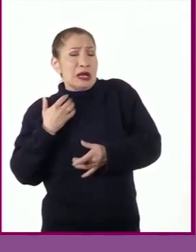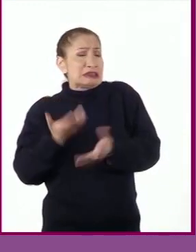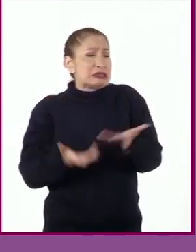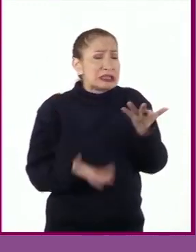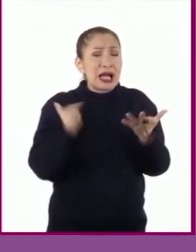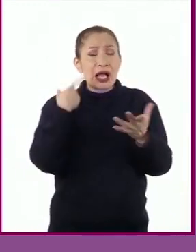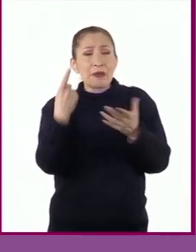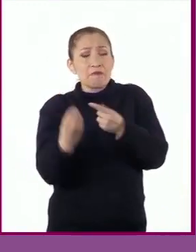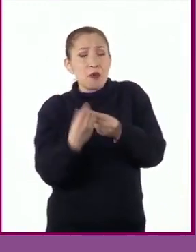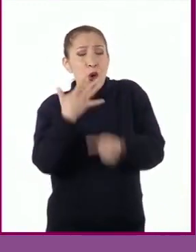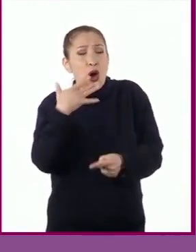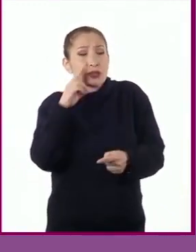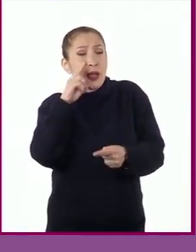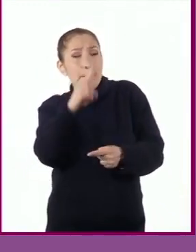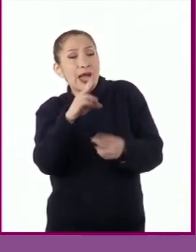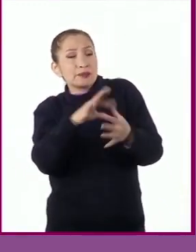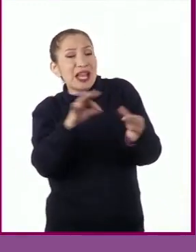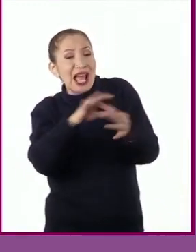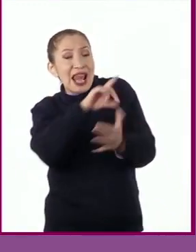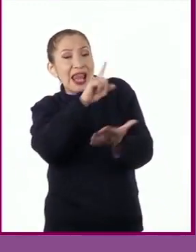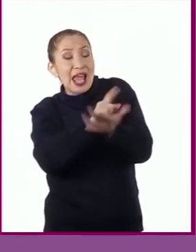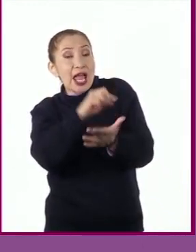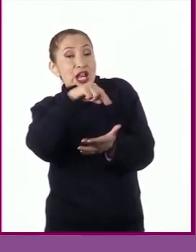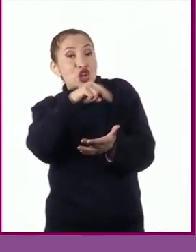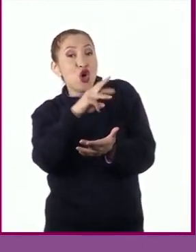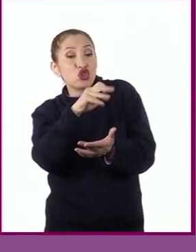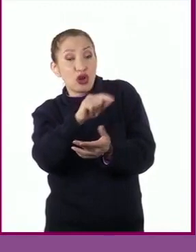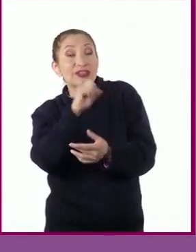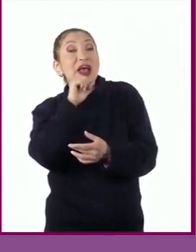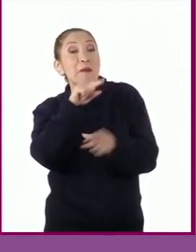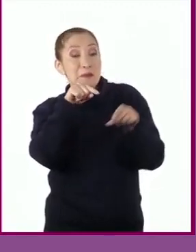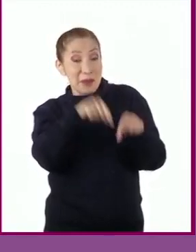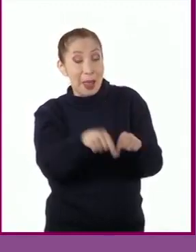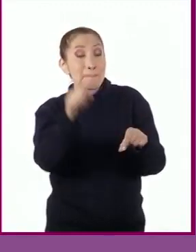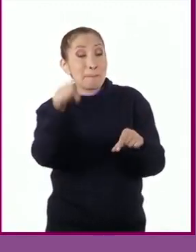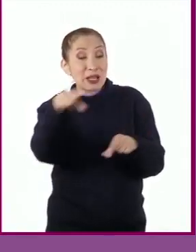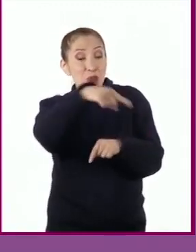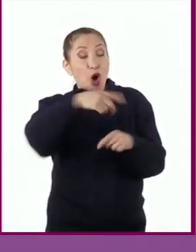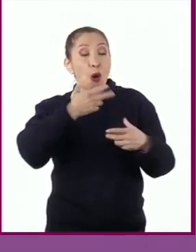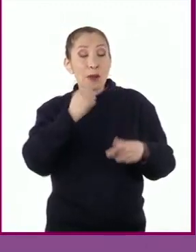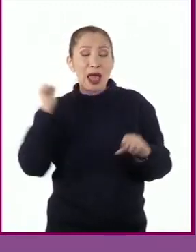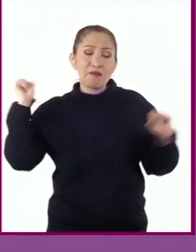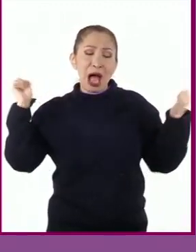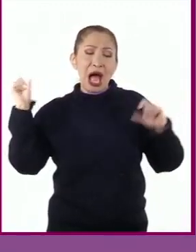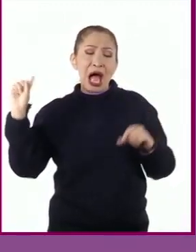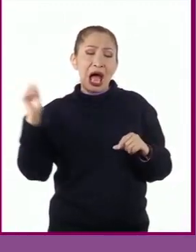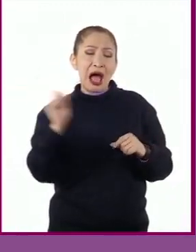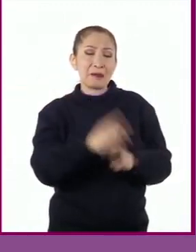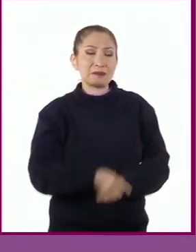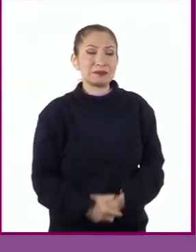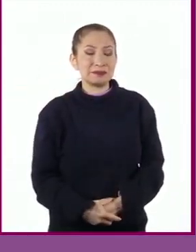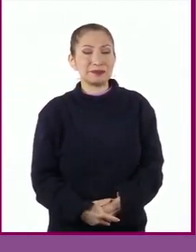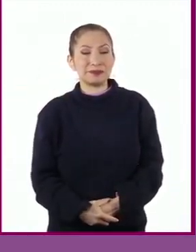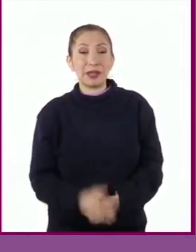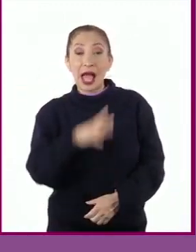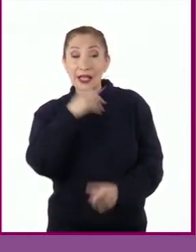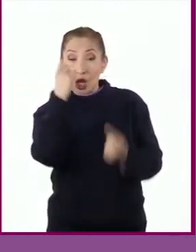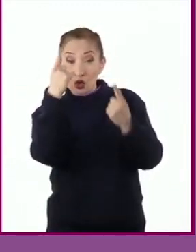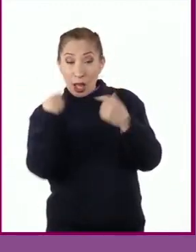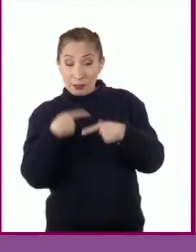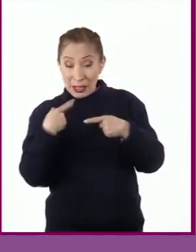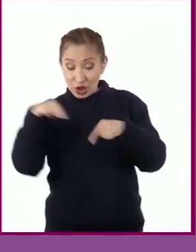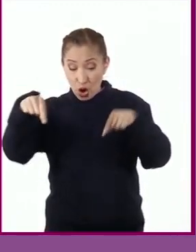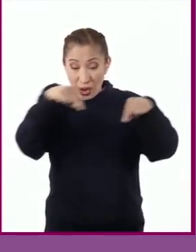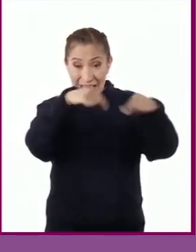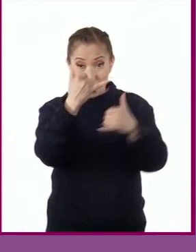propia los efectos que se explican con las leyes de Newton, incluso el propio corredor. Hay algunos jugadores